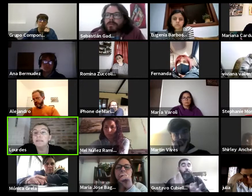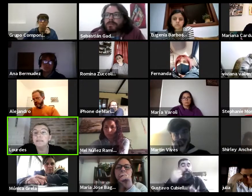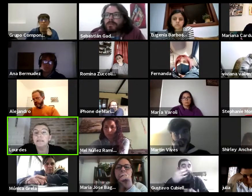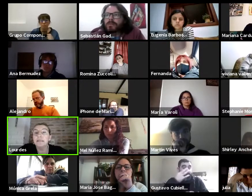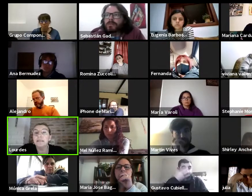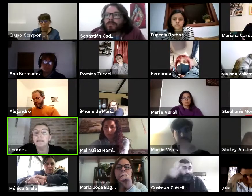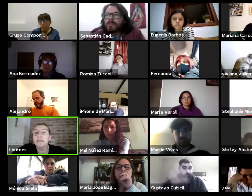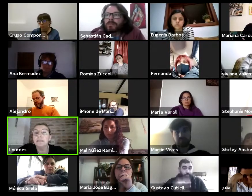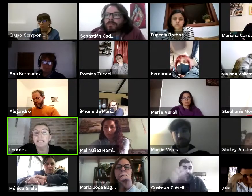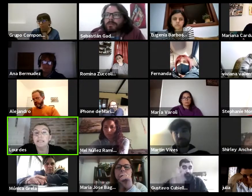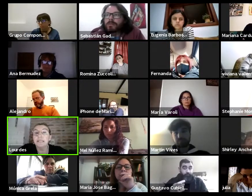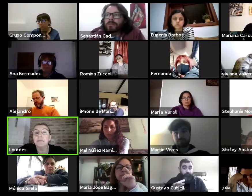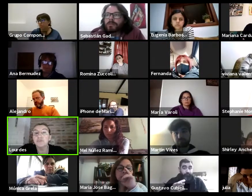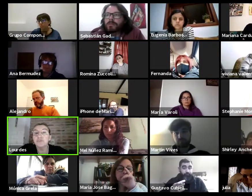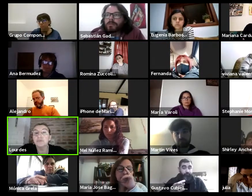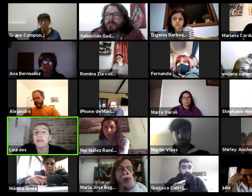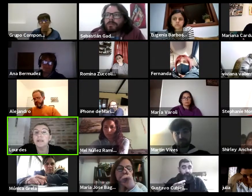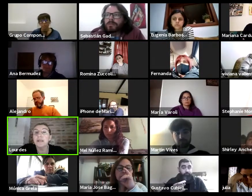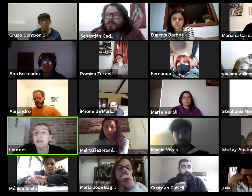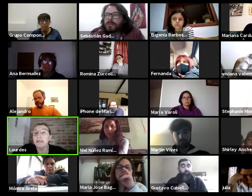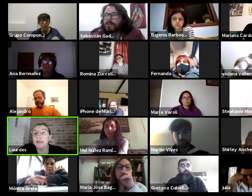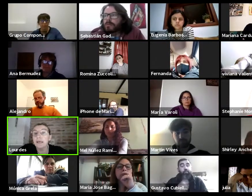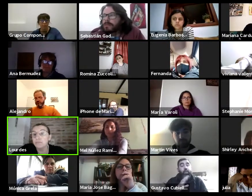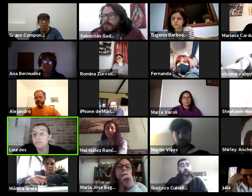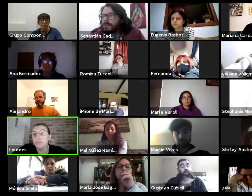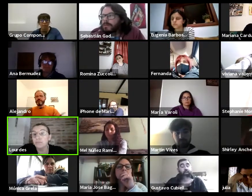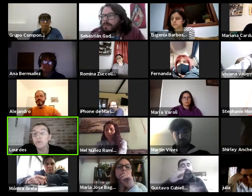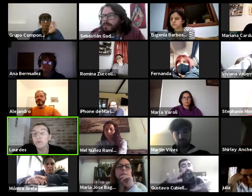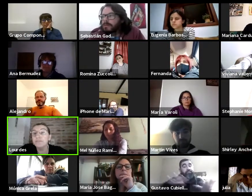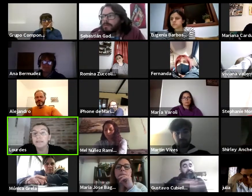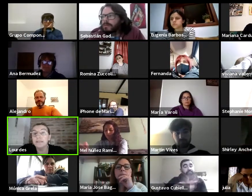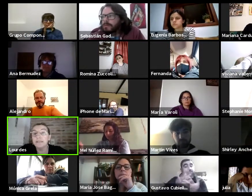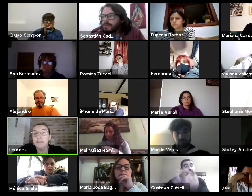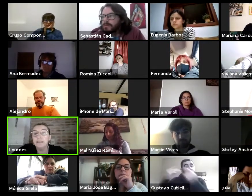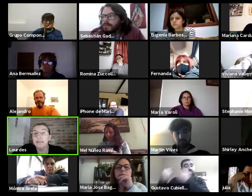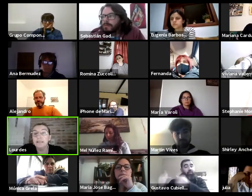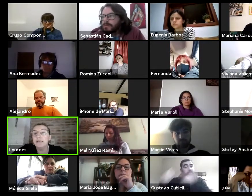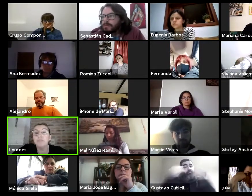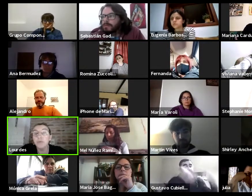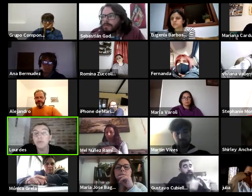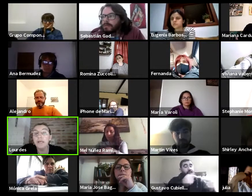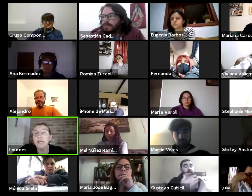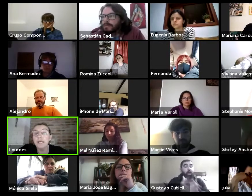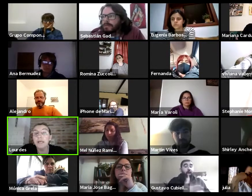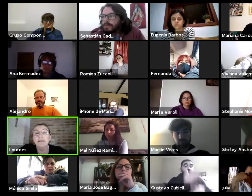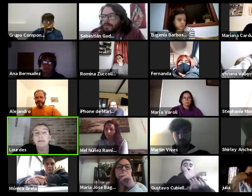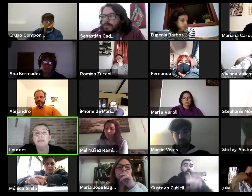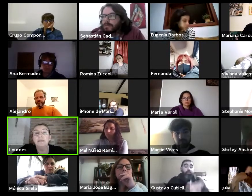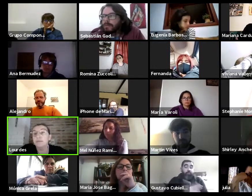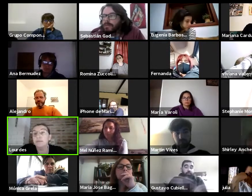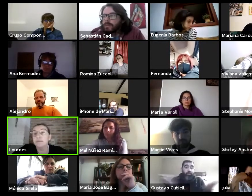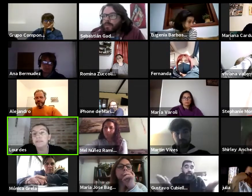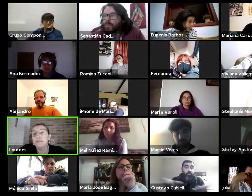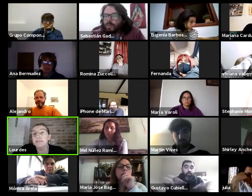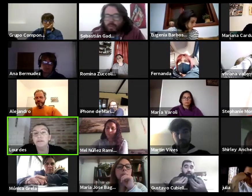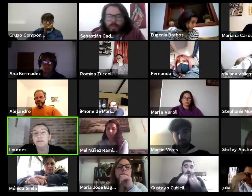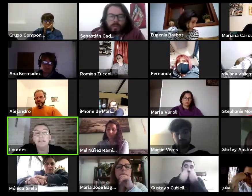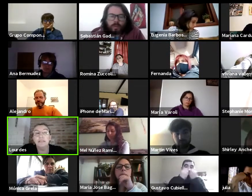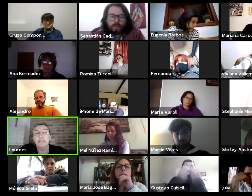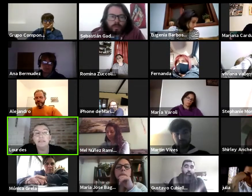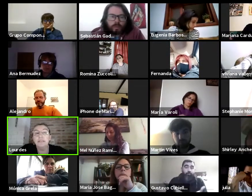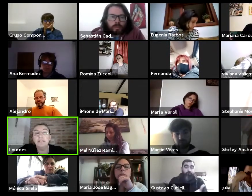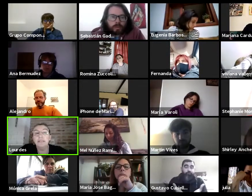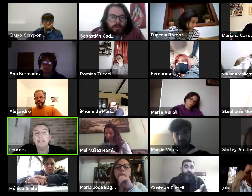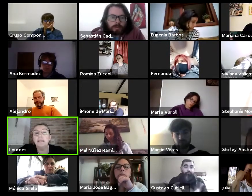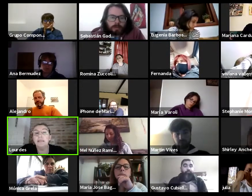francamente teníamos una realidad muy diferente antes de esta figura, de este beneficio,